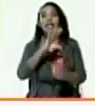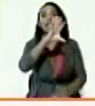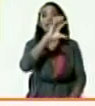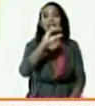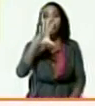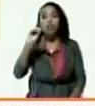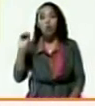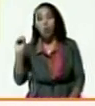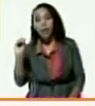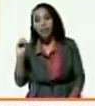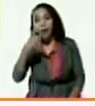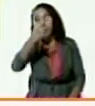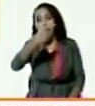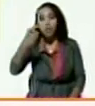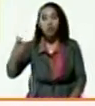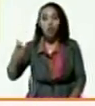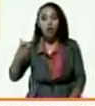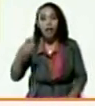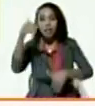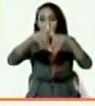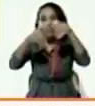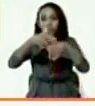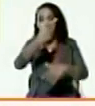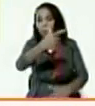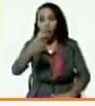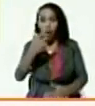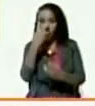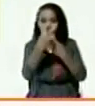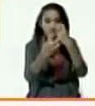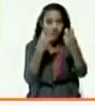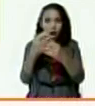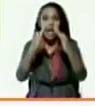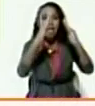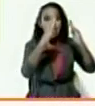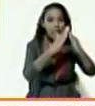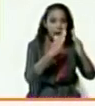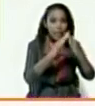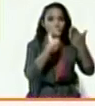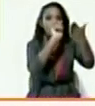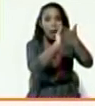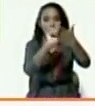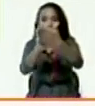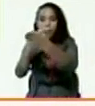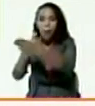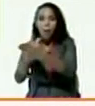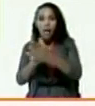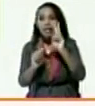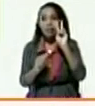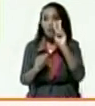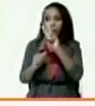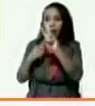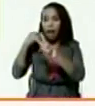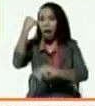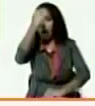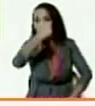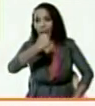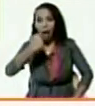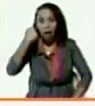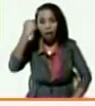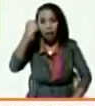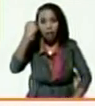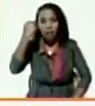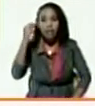11.251.550 electores y electoras visitados en su casa. Se les ve su cara, se